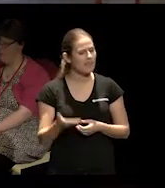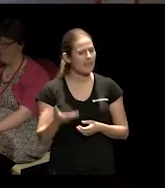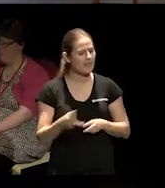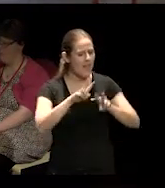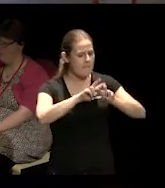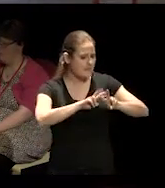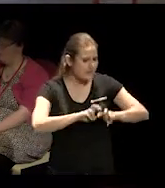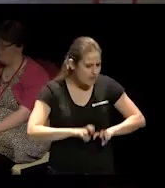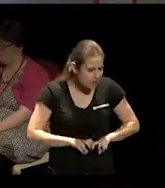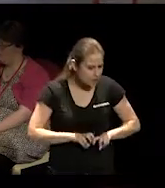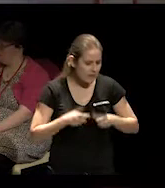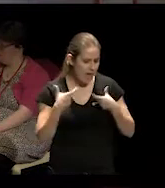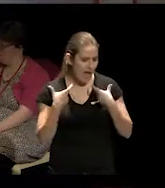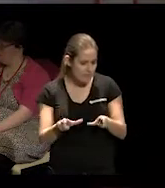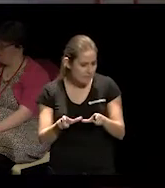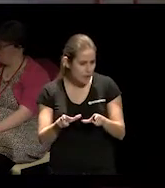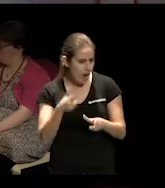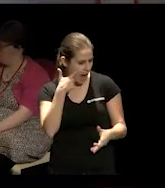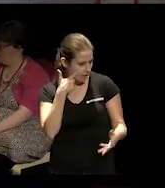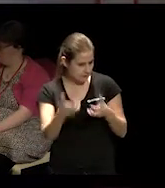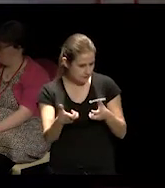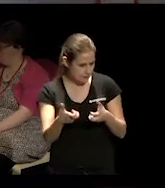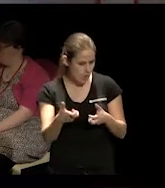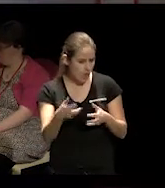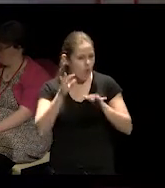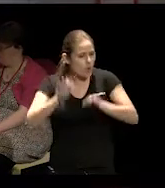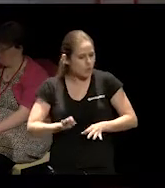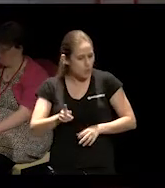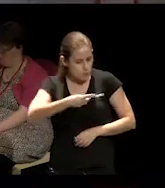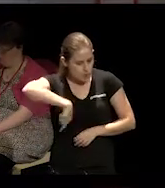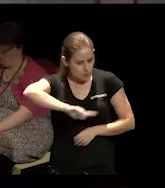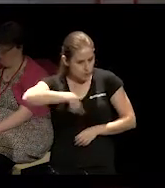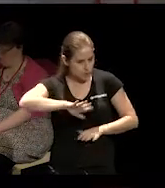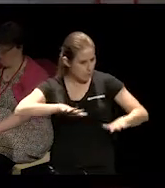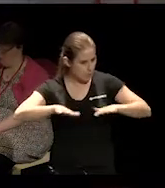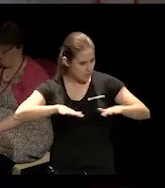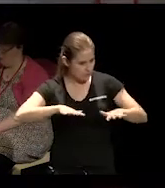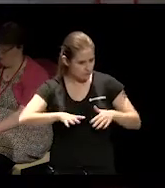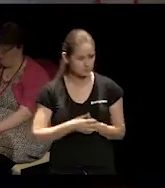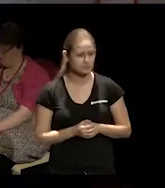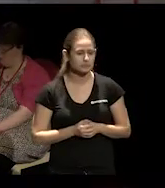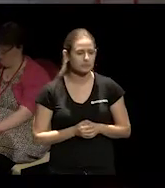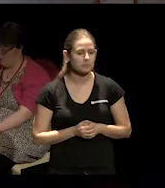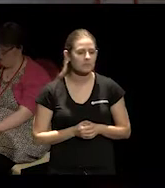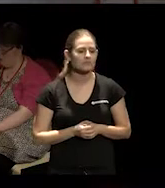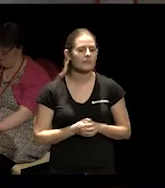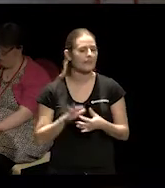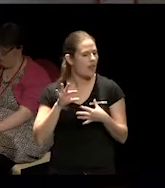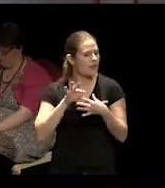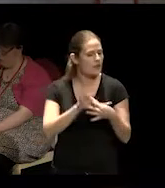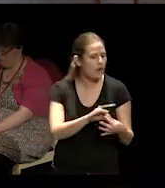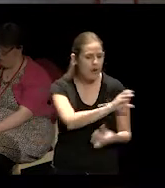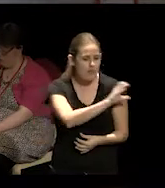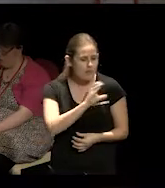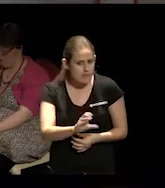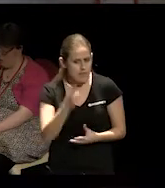investigación en el campo artístico y en concreto en nuestro campo que es el del movimiento para unir una cuestión que tiene que ver con la ciencia y el arte que no sé en qué